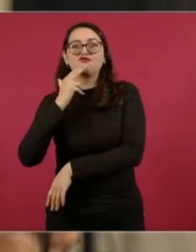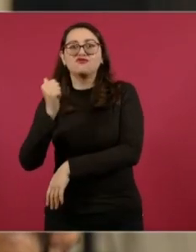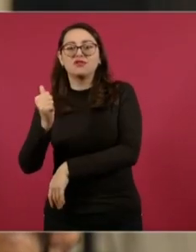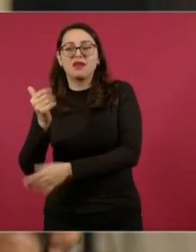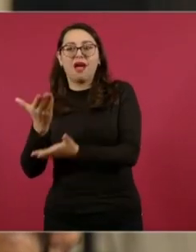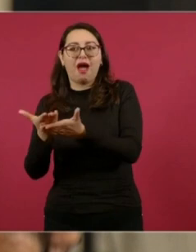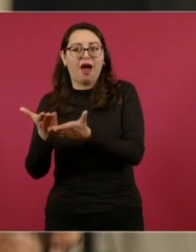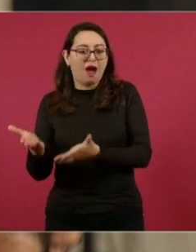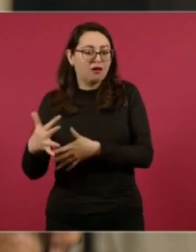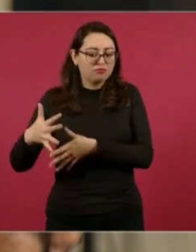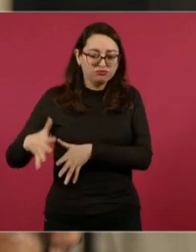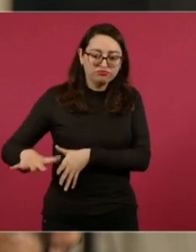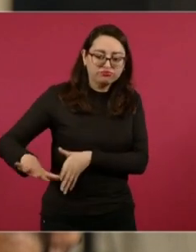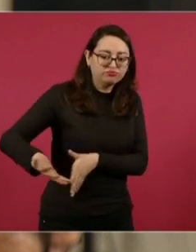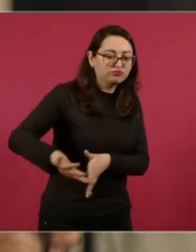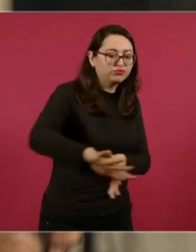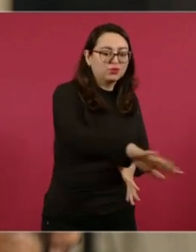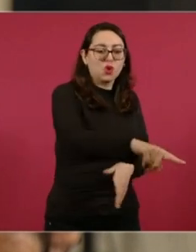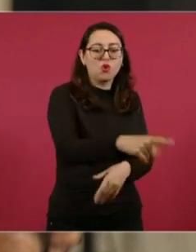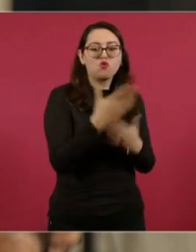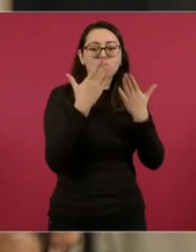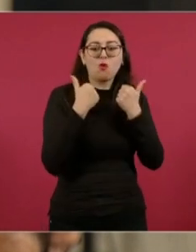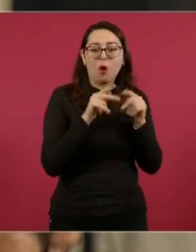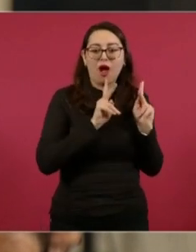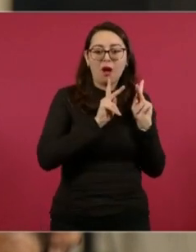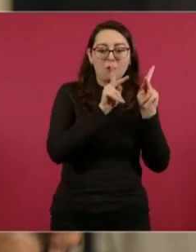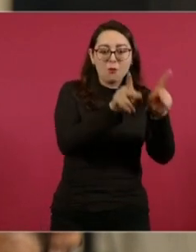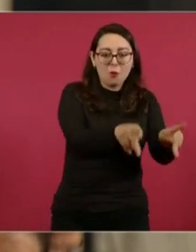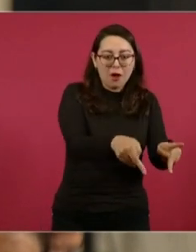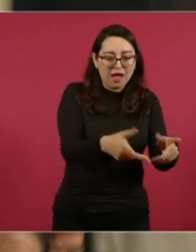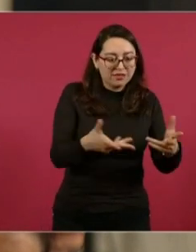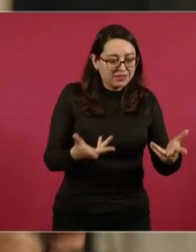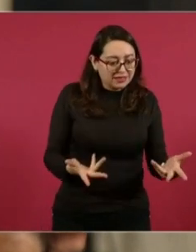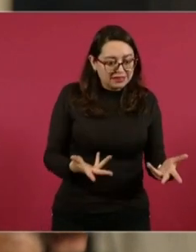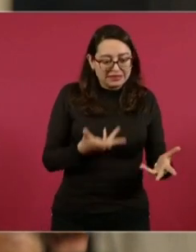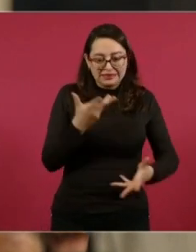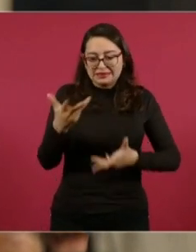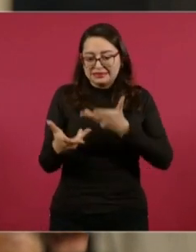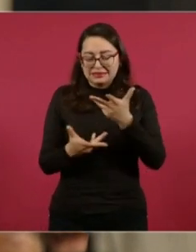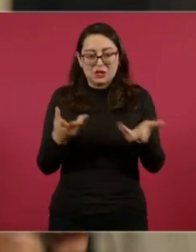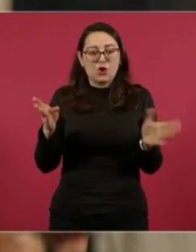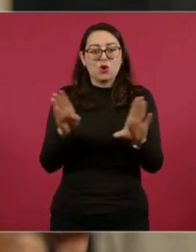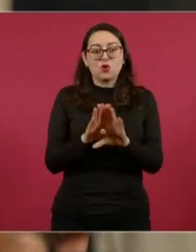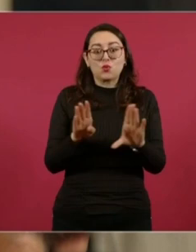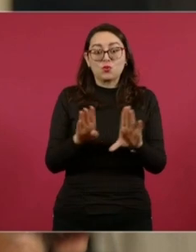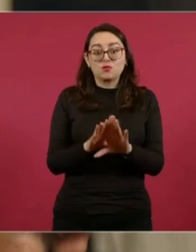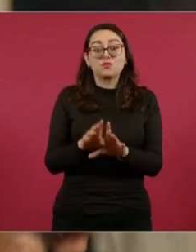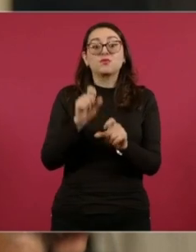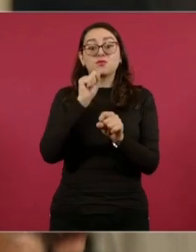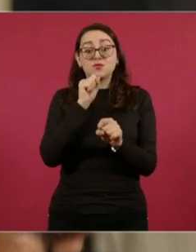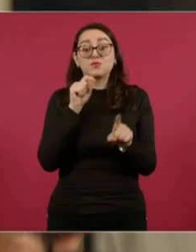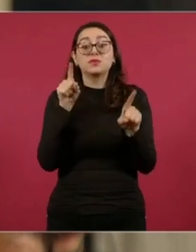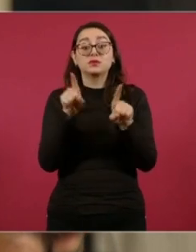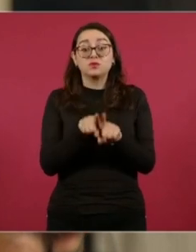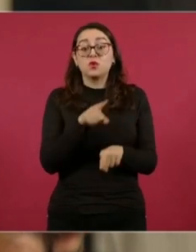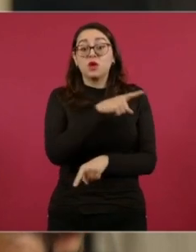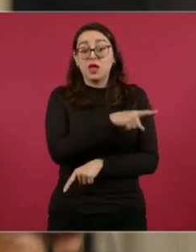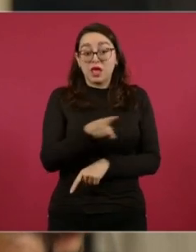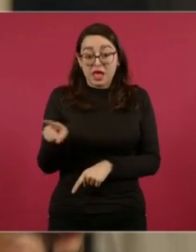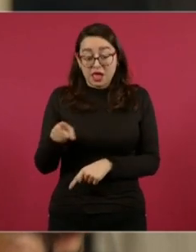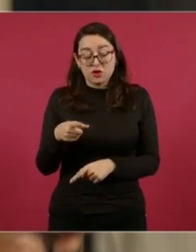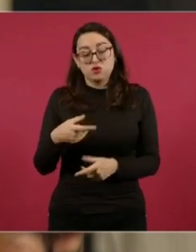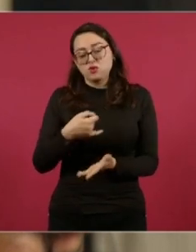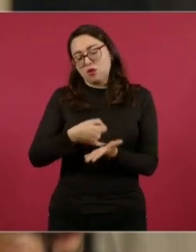ellos plantean, además son productores de maíz, le entregaron 3,500, me parece, toneladas de maíz en este último periodo a Segalmex, y